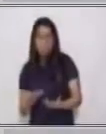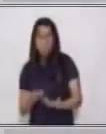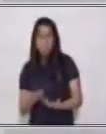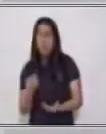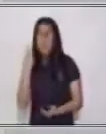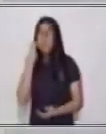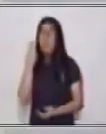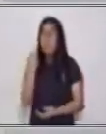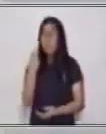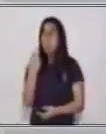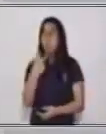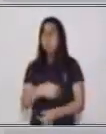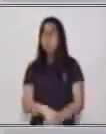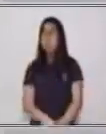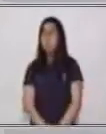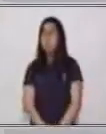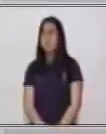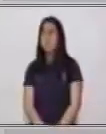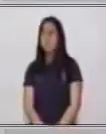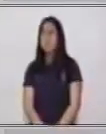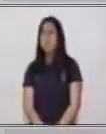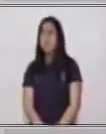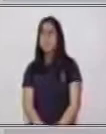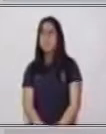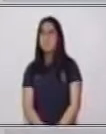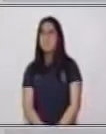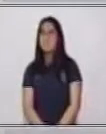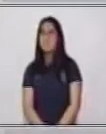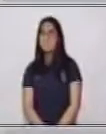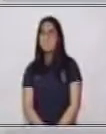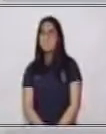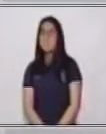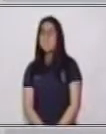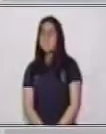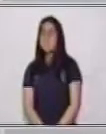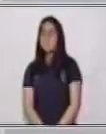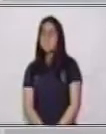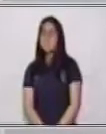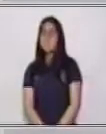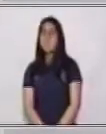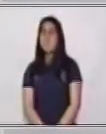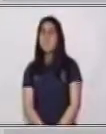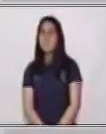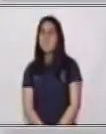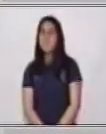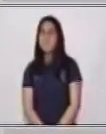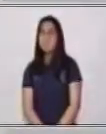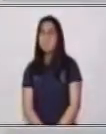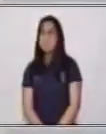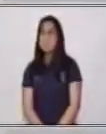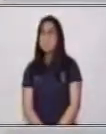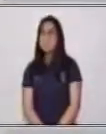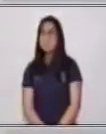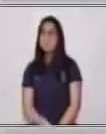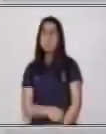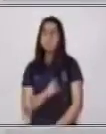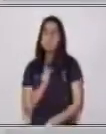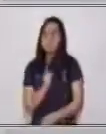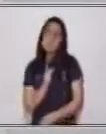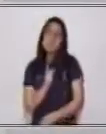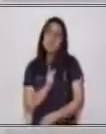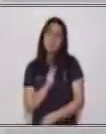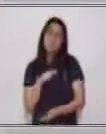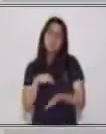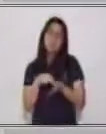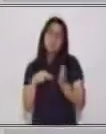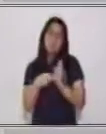Nos proporcionan 9x cuadrado menos 36x más 4y